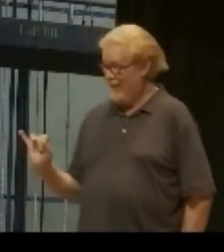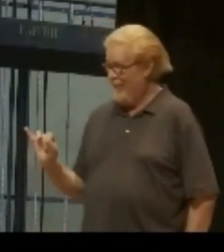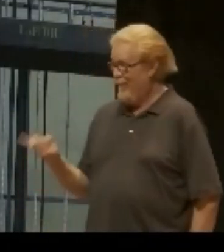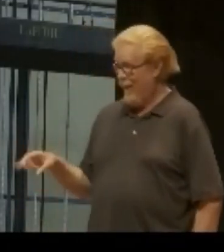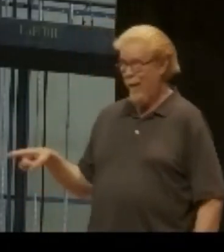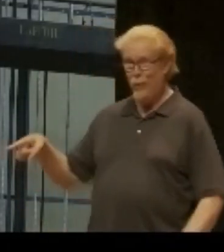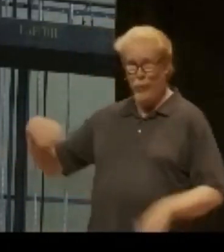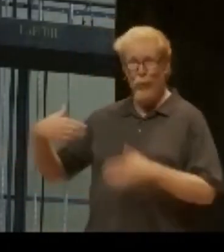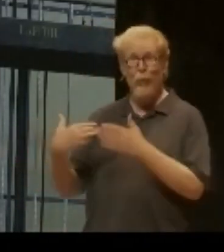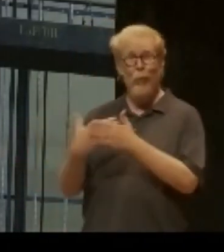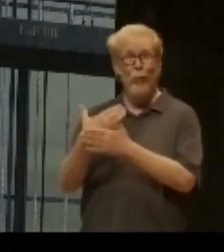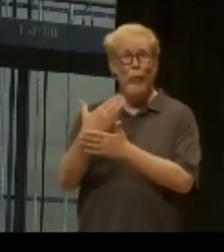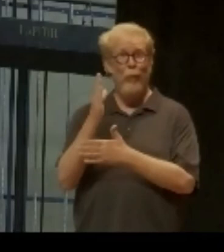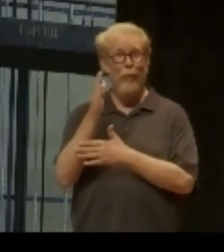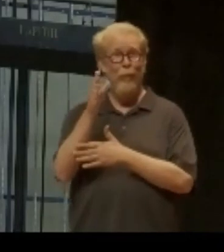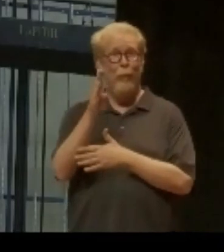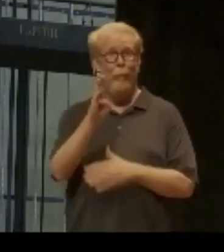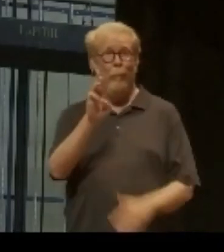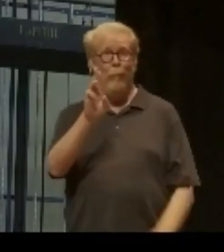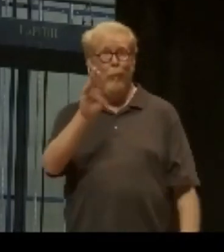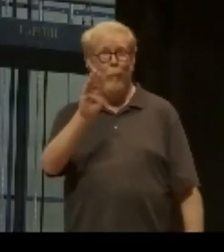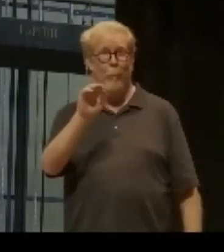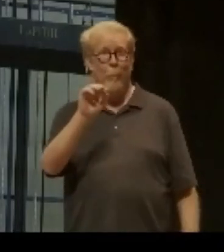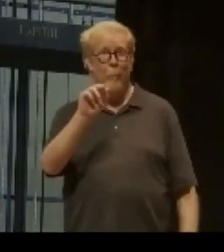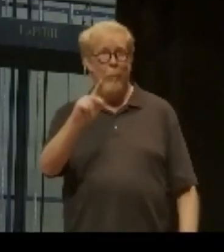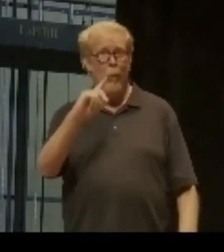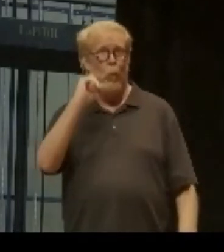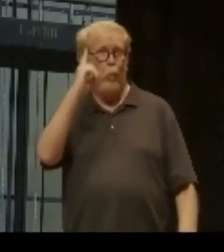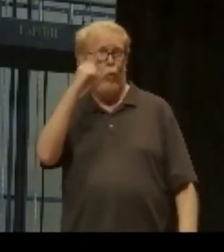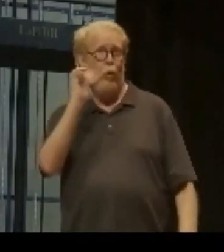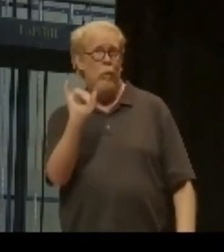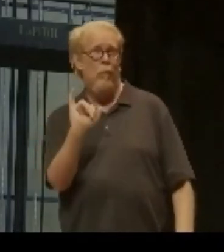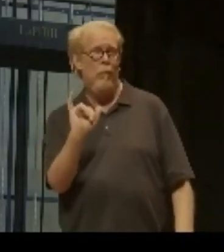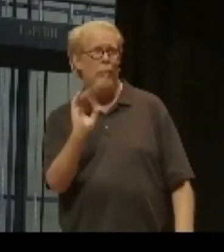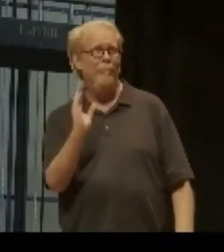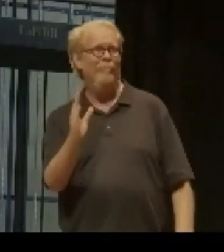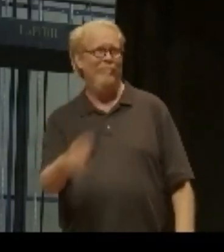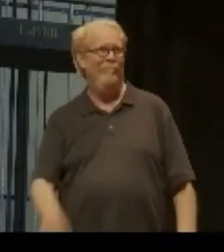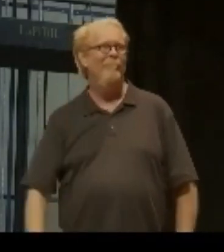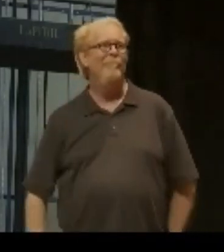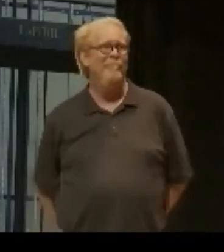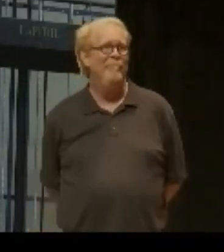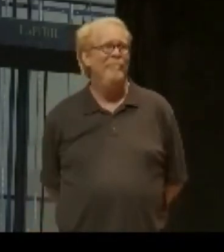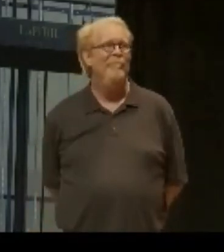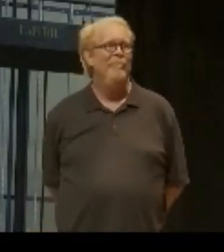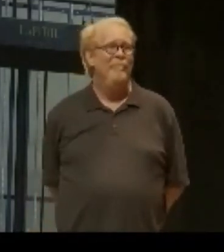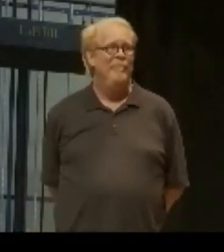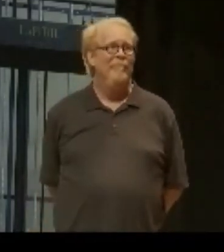Y así es como nuestro futuro edificio se verá.